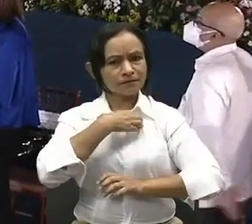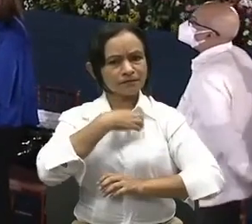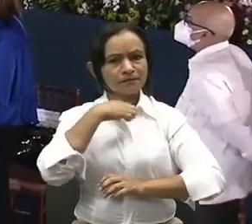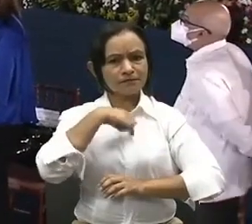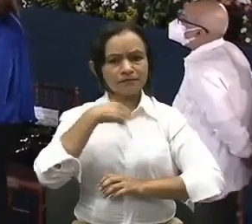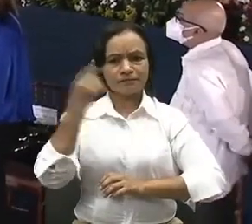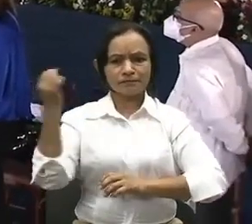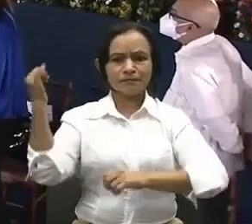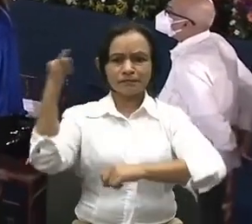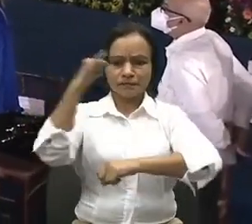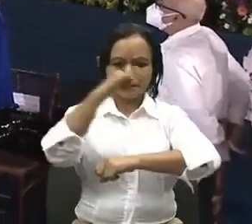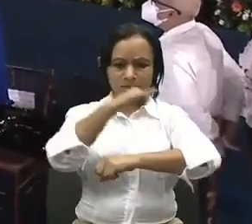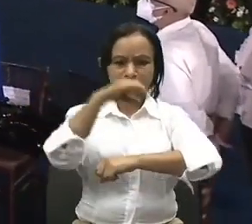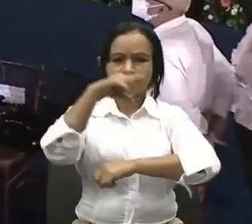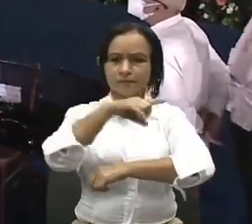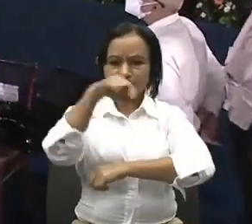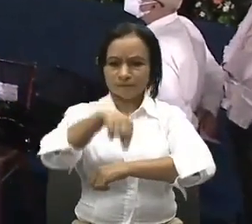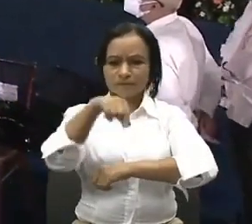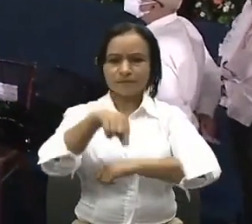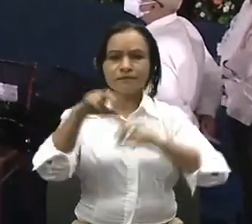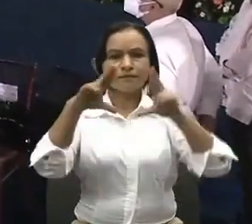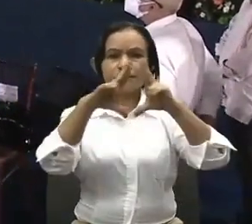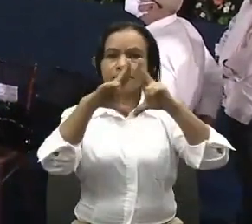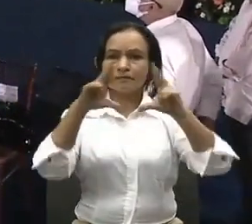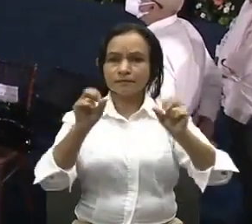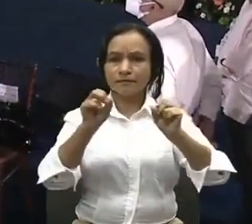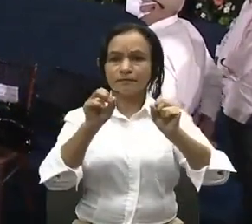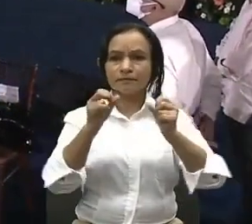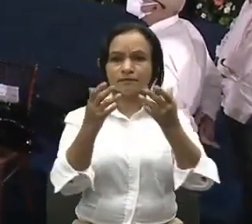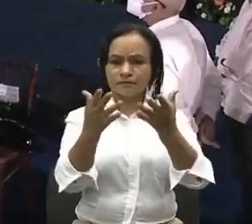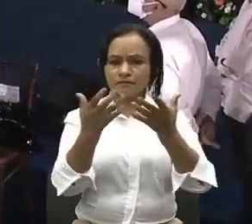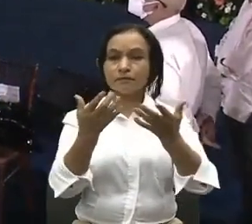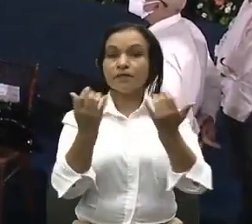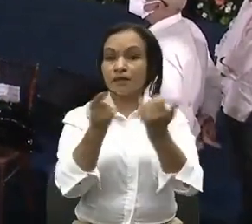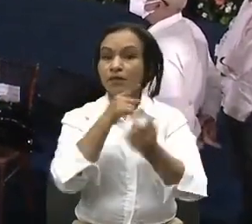de estar presente el día de hoy aquí, porque